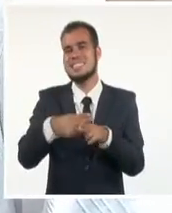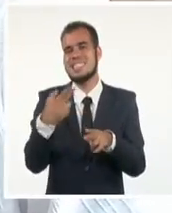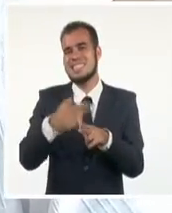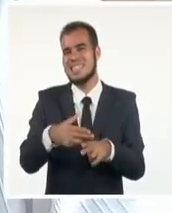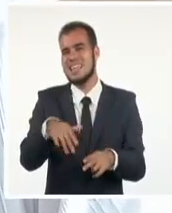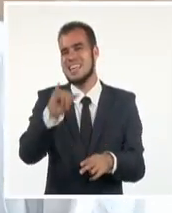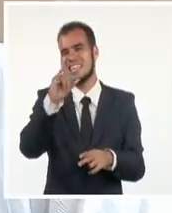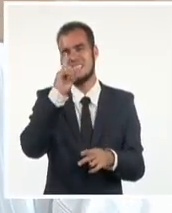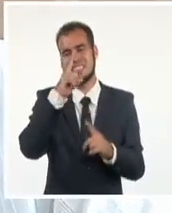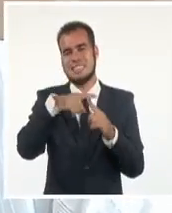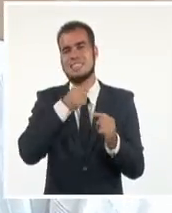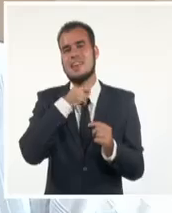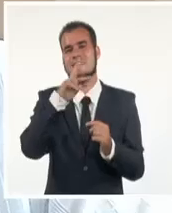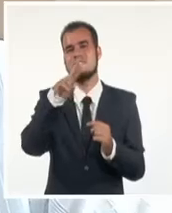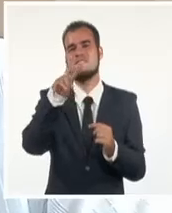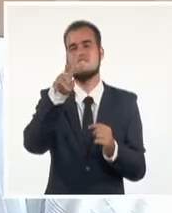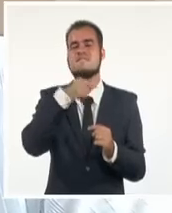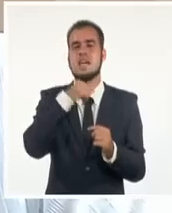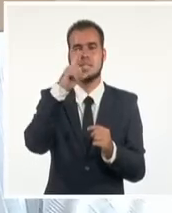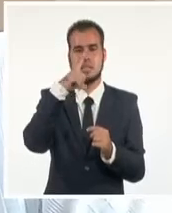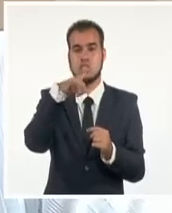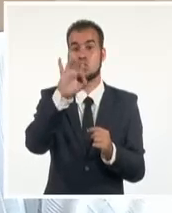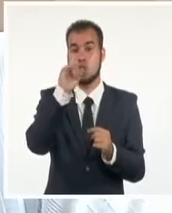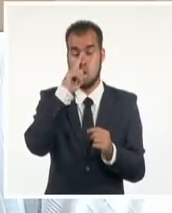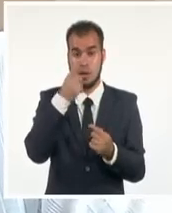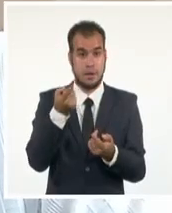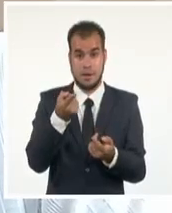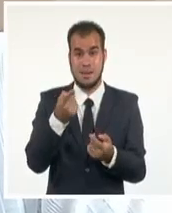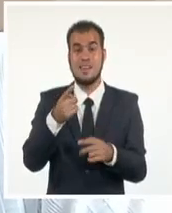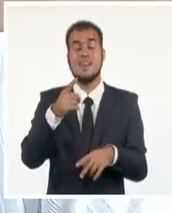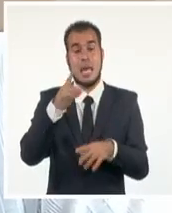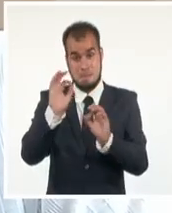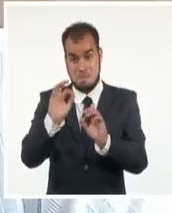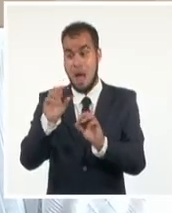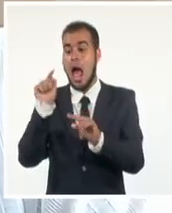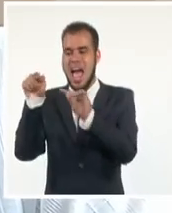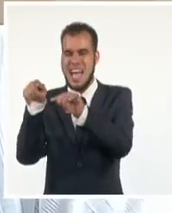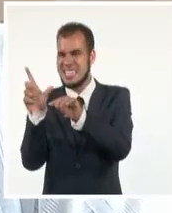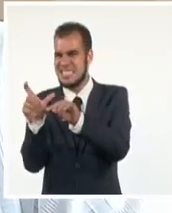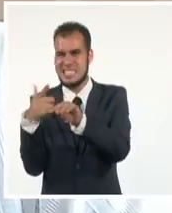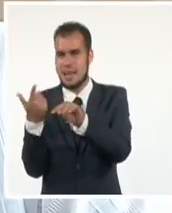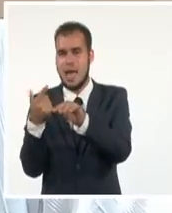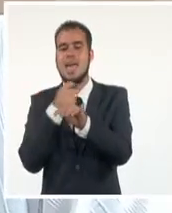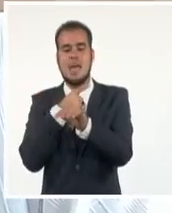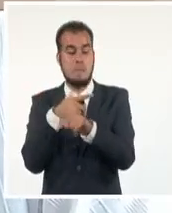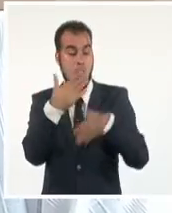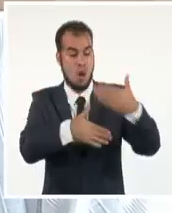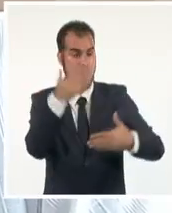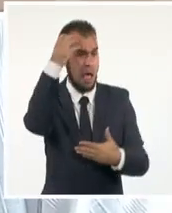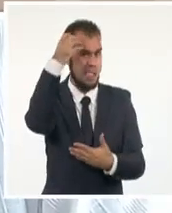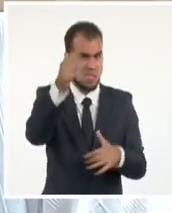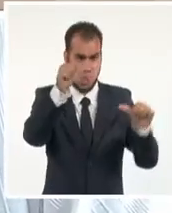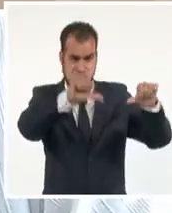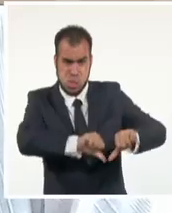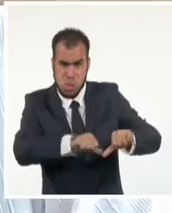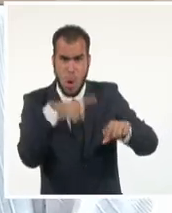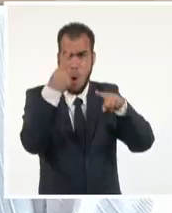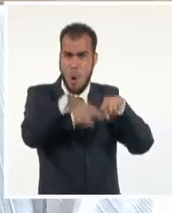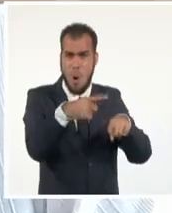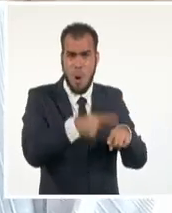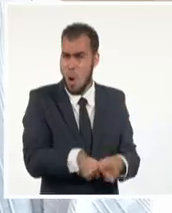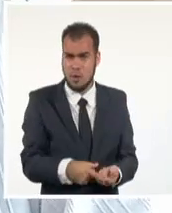humanitaria para Cuba parecen olvidar que el gobierno de Estados Unidos lleva más de 60 años ahogando a este pueblo, que somos nosotros,